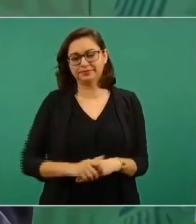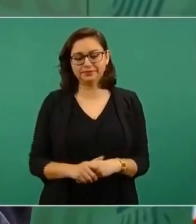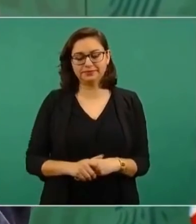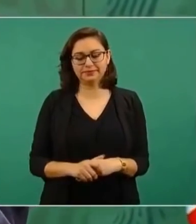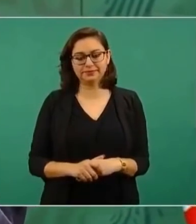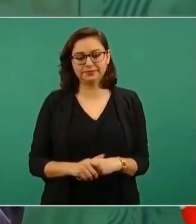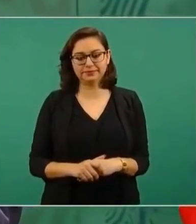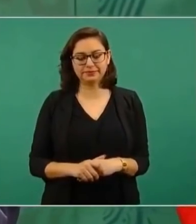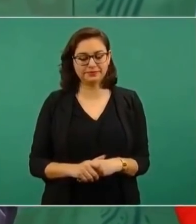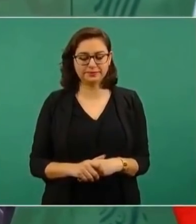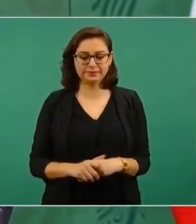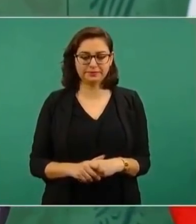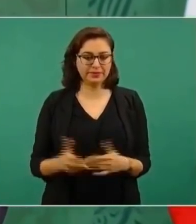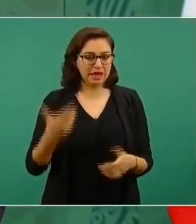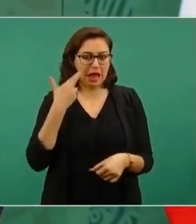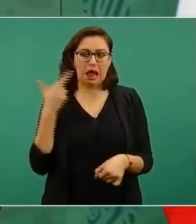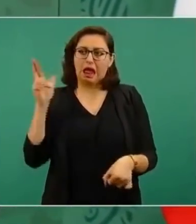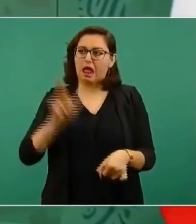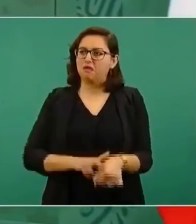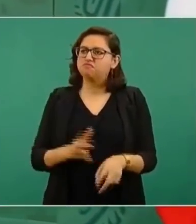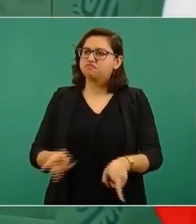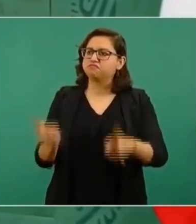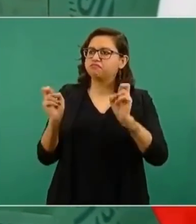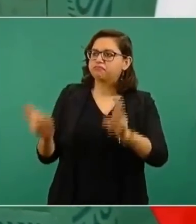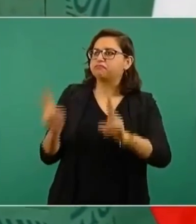Se acaba la robadera